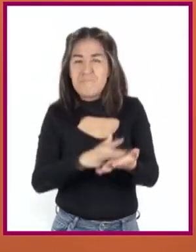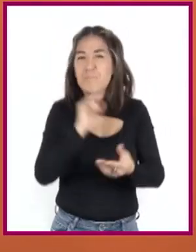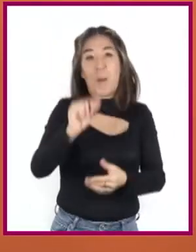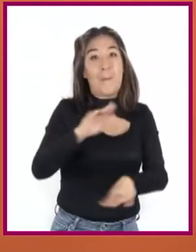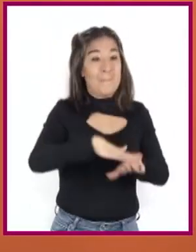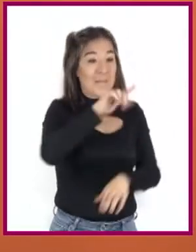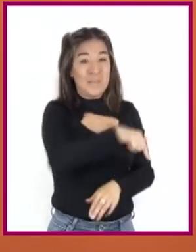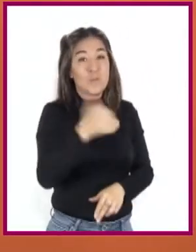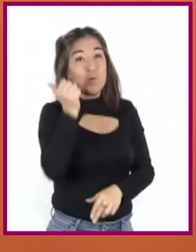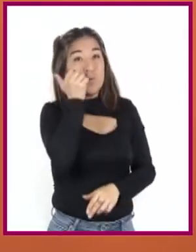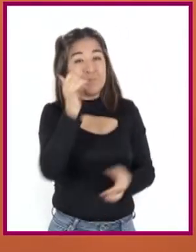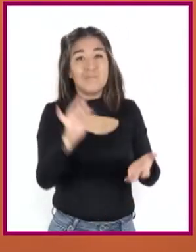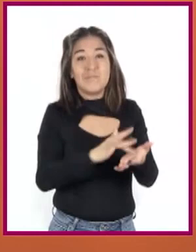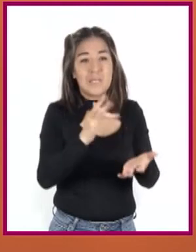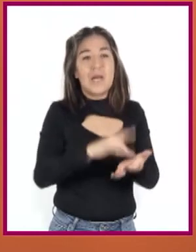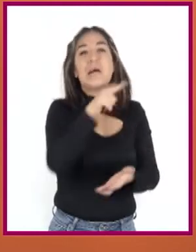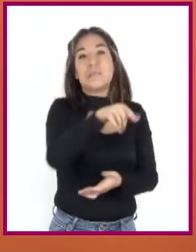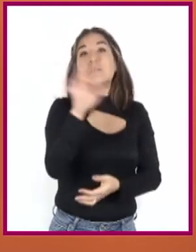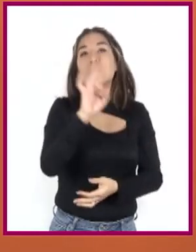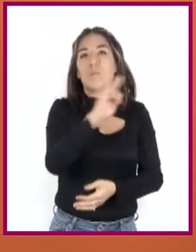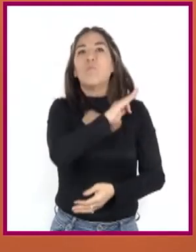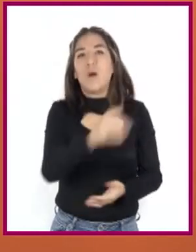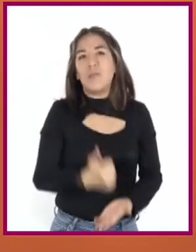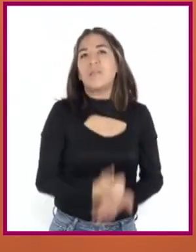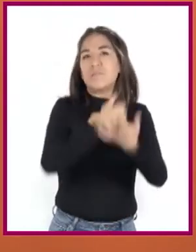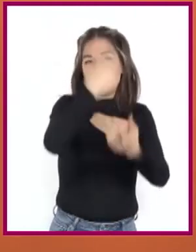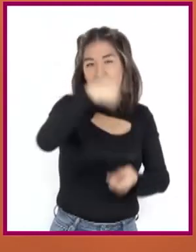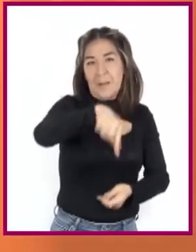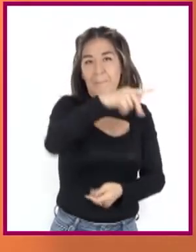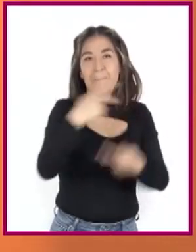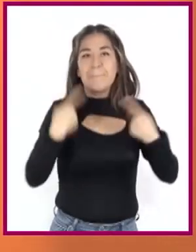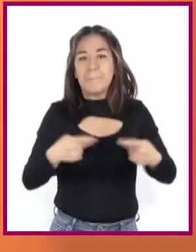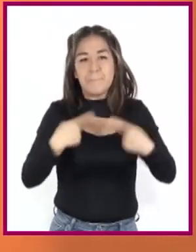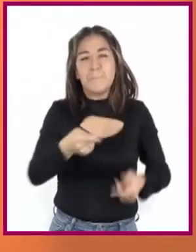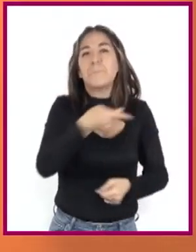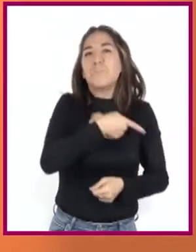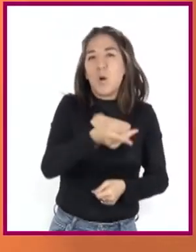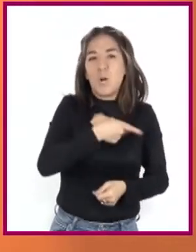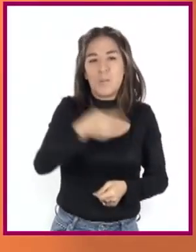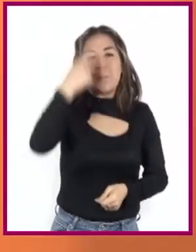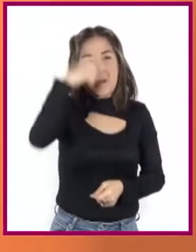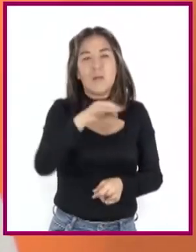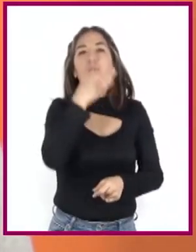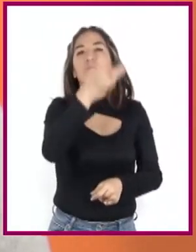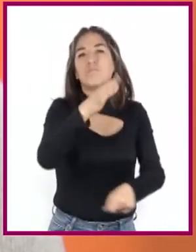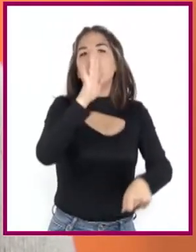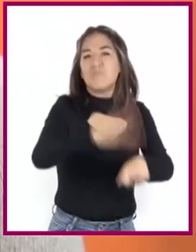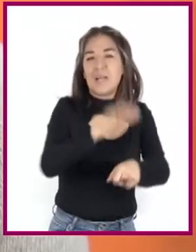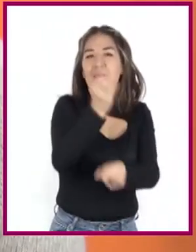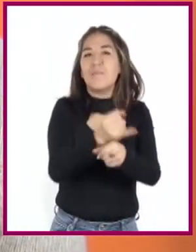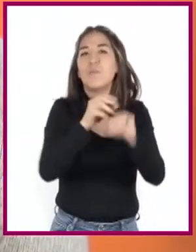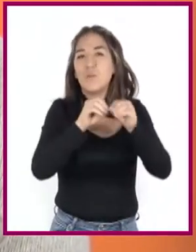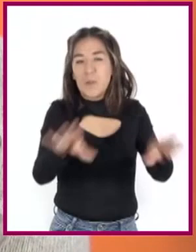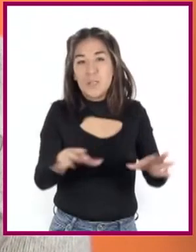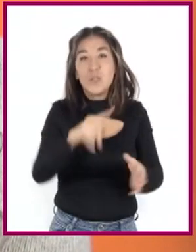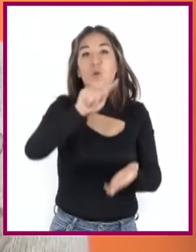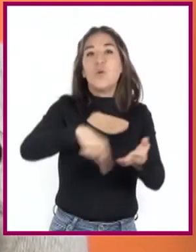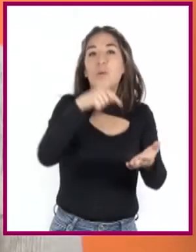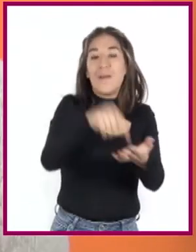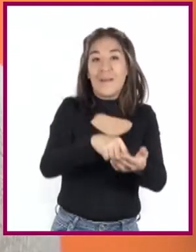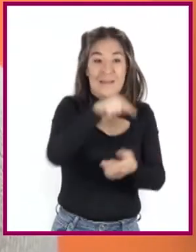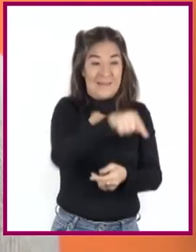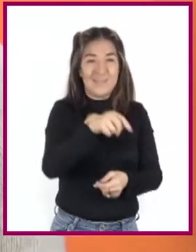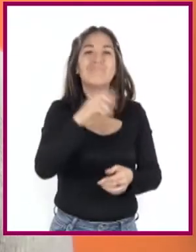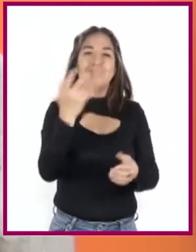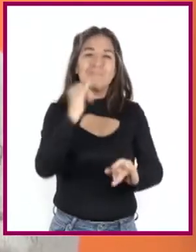vida de las personas más pobres en los países en desarrollo mediante el acceso a la información en los lugares donde la red fija